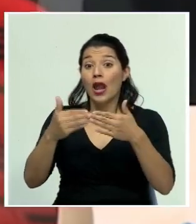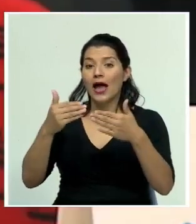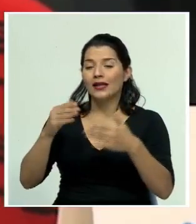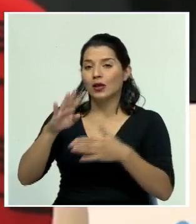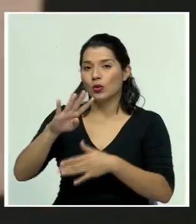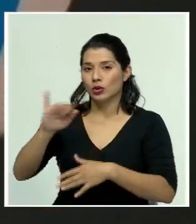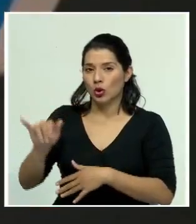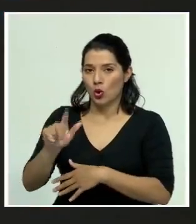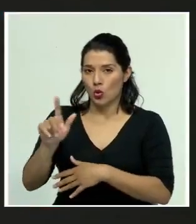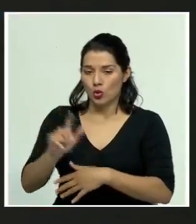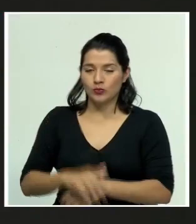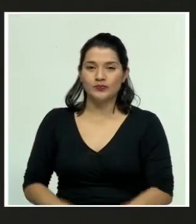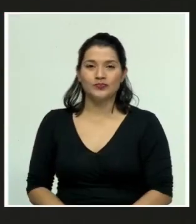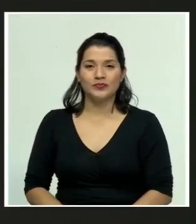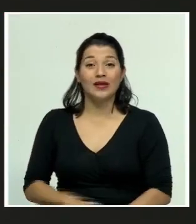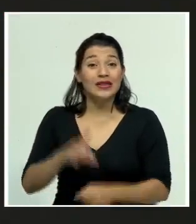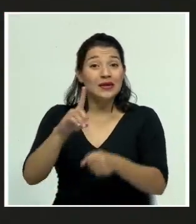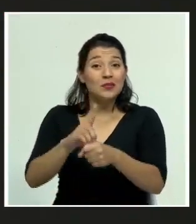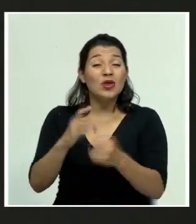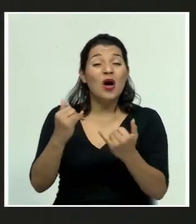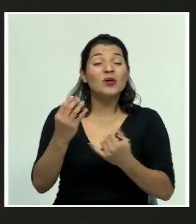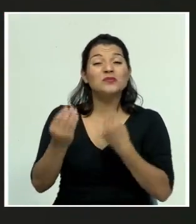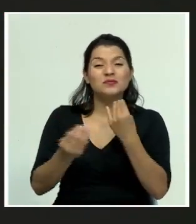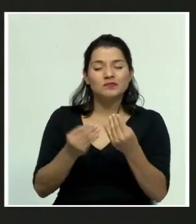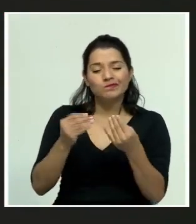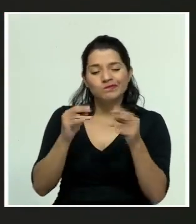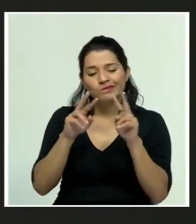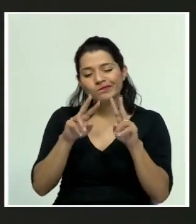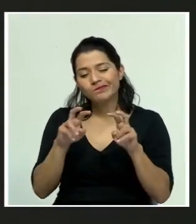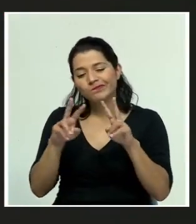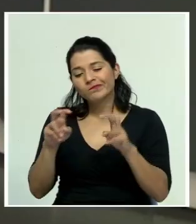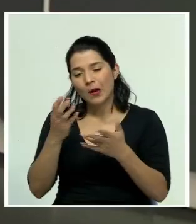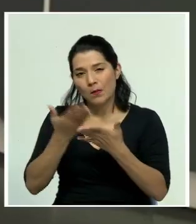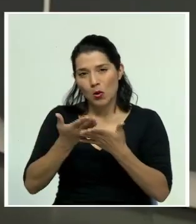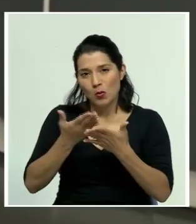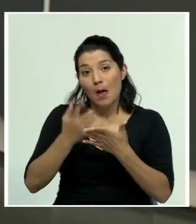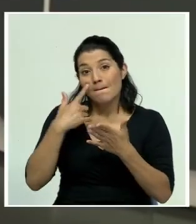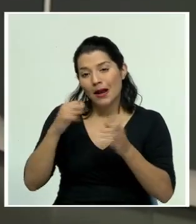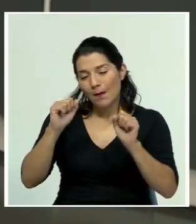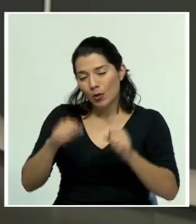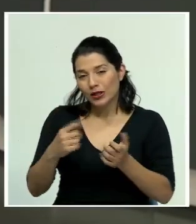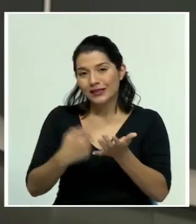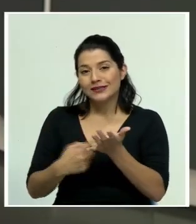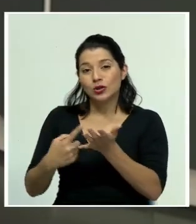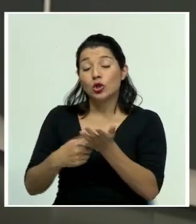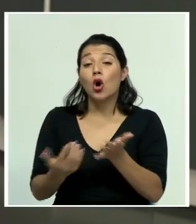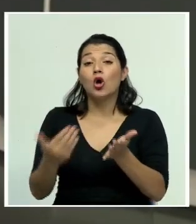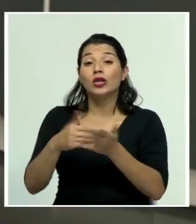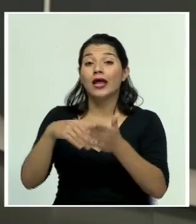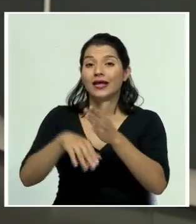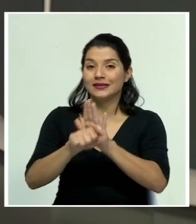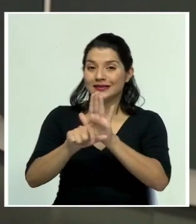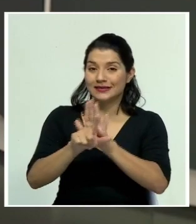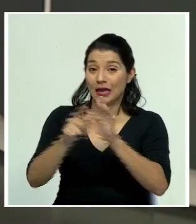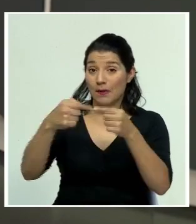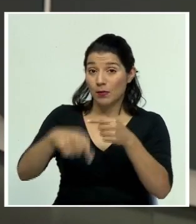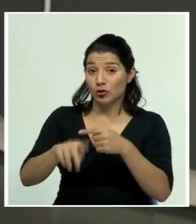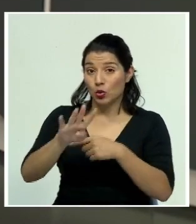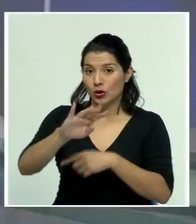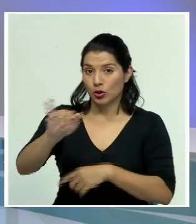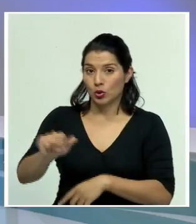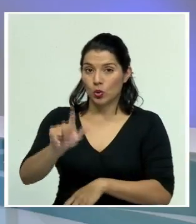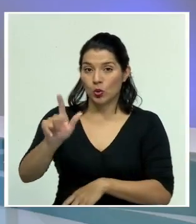julio. Los diputados ahora se dedicarán a estudiar el texto para retomar su discusión en el plenario legislativo el próximo 4 de